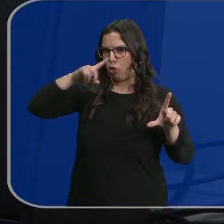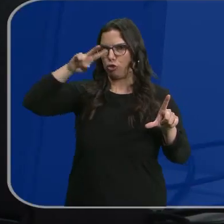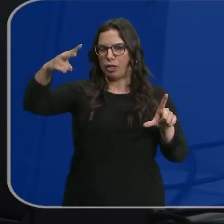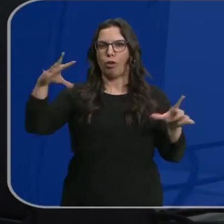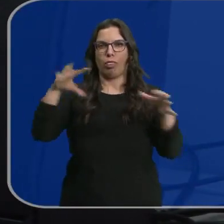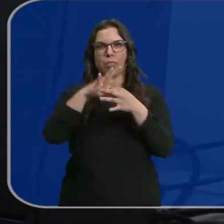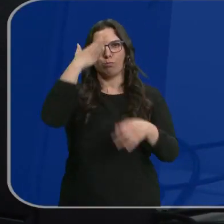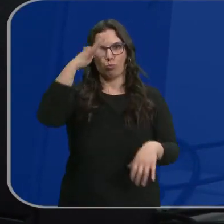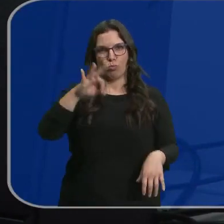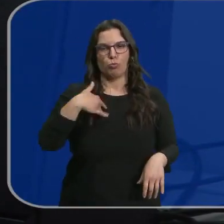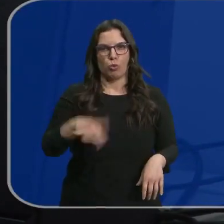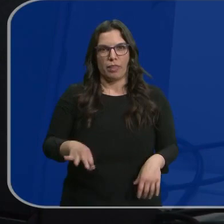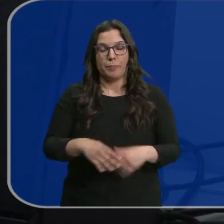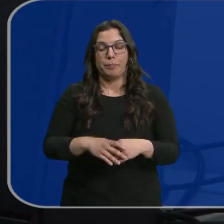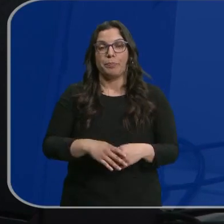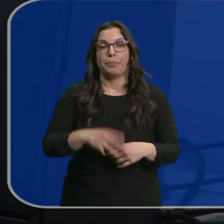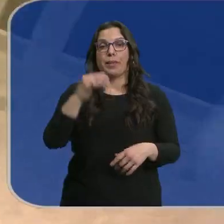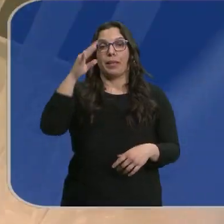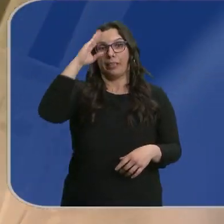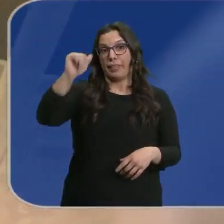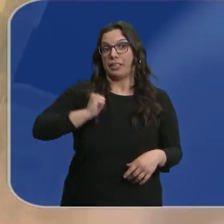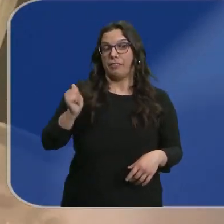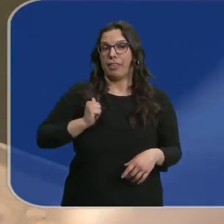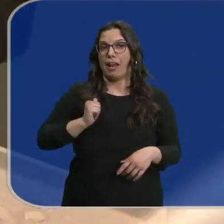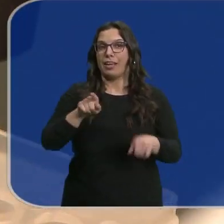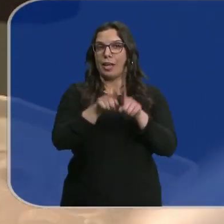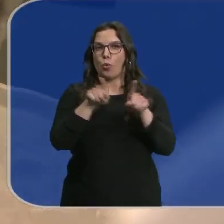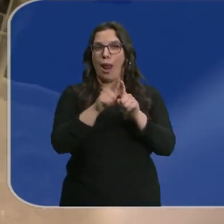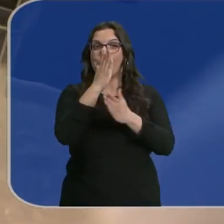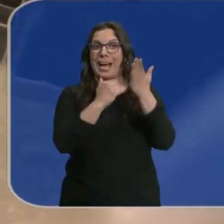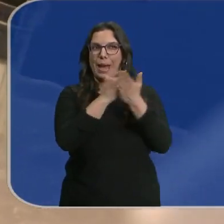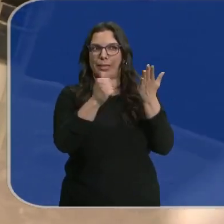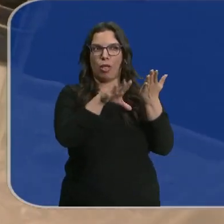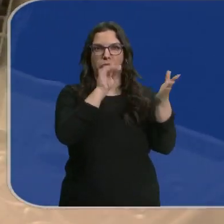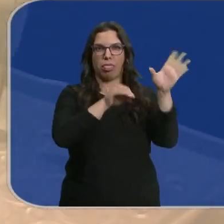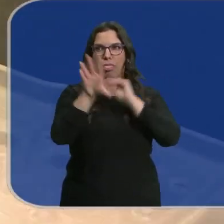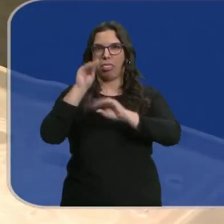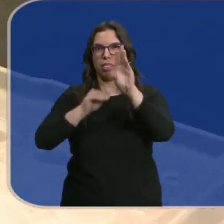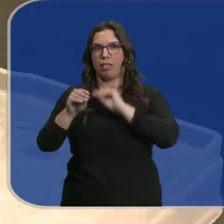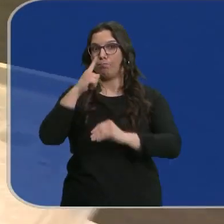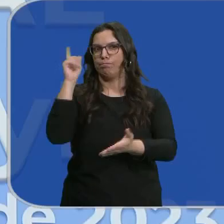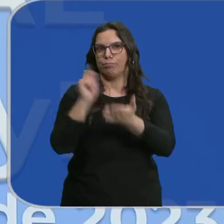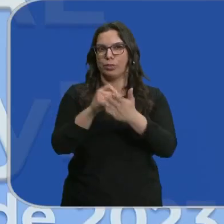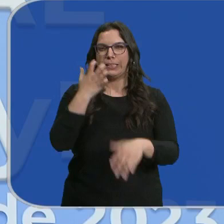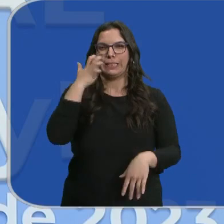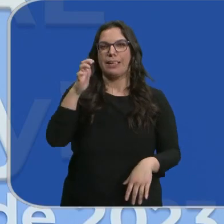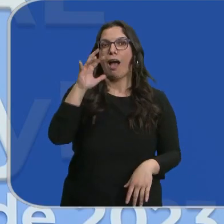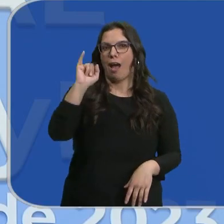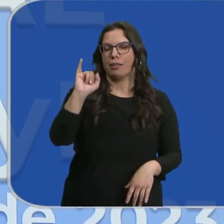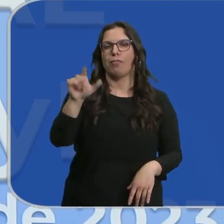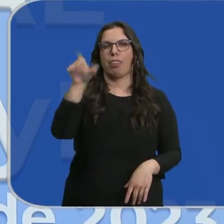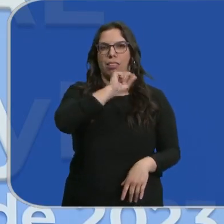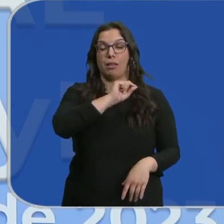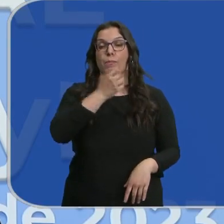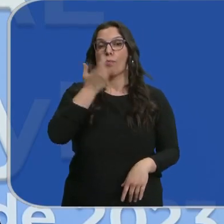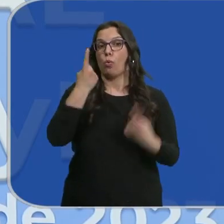dos años. La inteligencia artificial identifica patrones. Por consiguiente, detecta rápido una anomalía. Ya hay hospitales